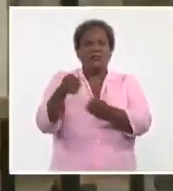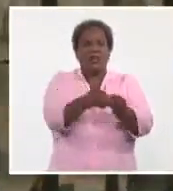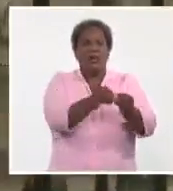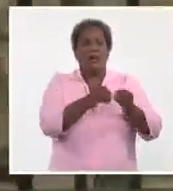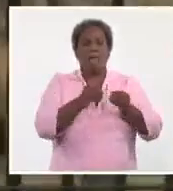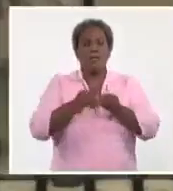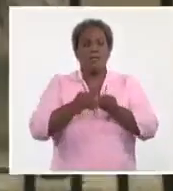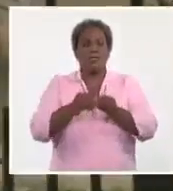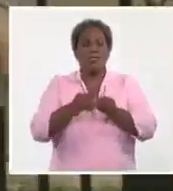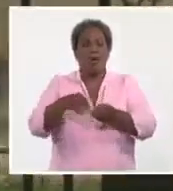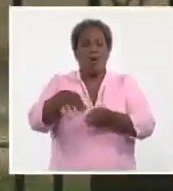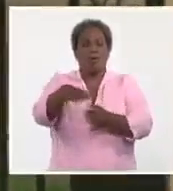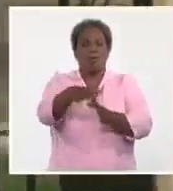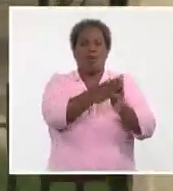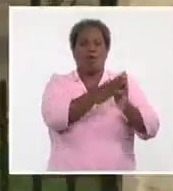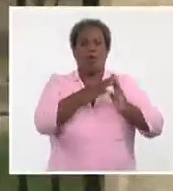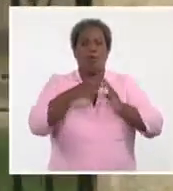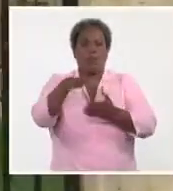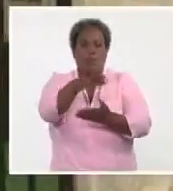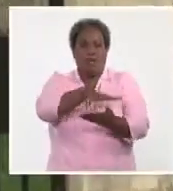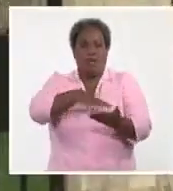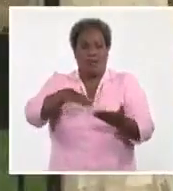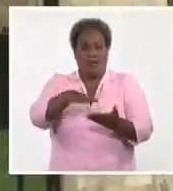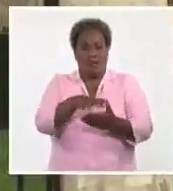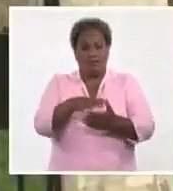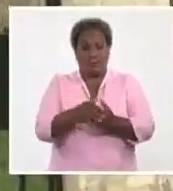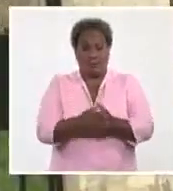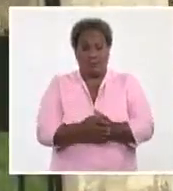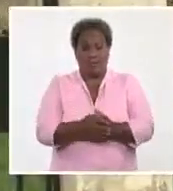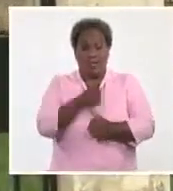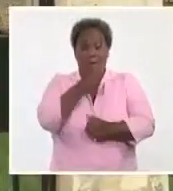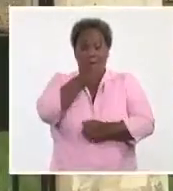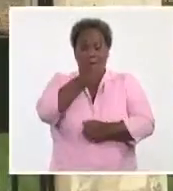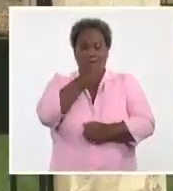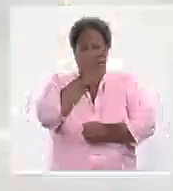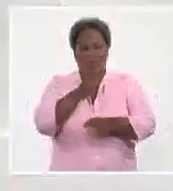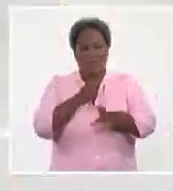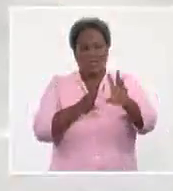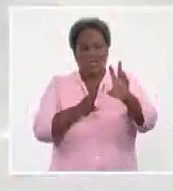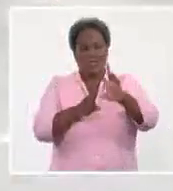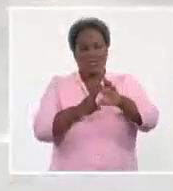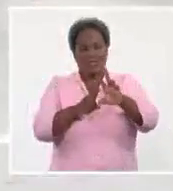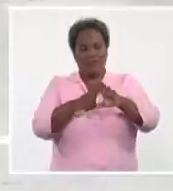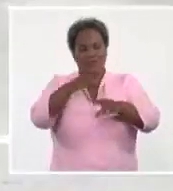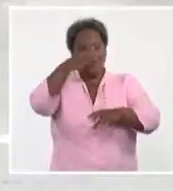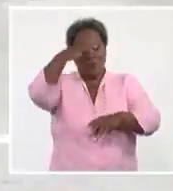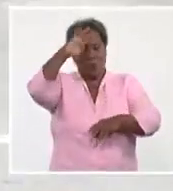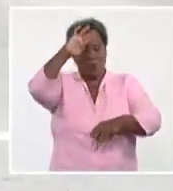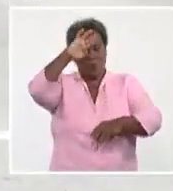epidémica. Marisol Ramírez, Sistema Informativo de la Televisión Cubana.